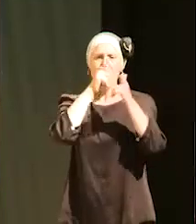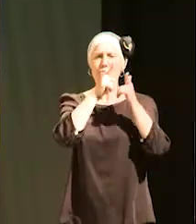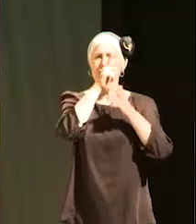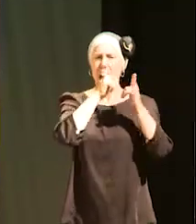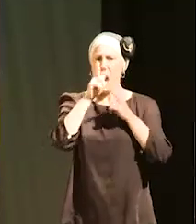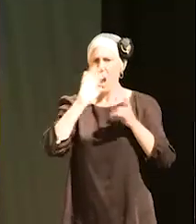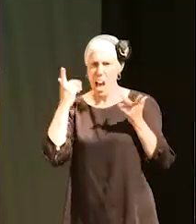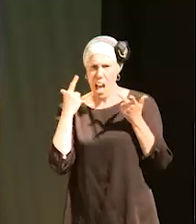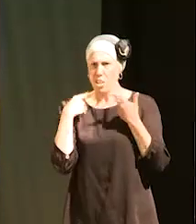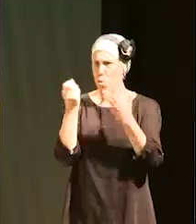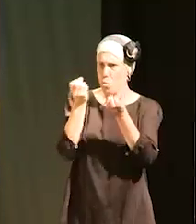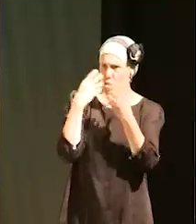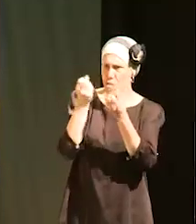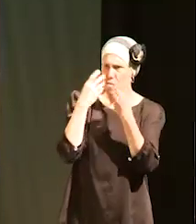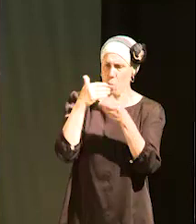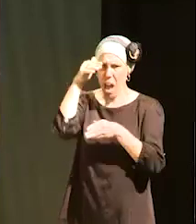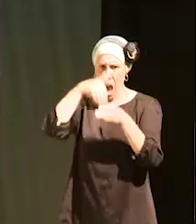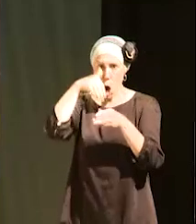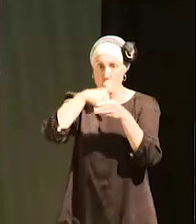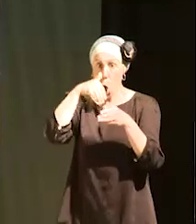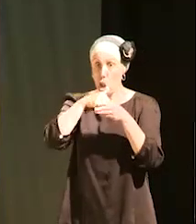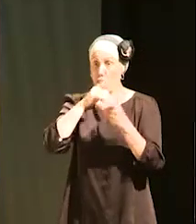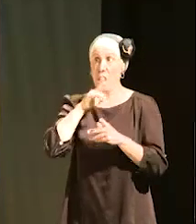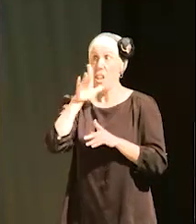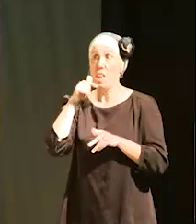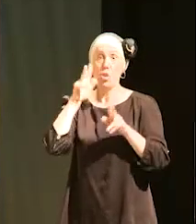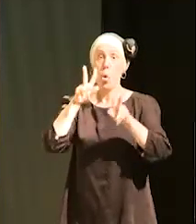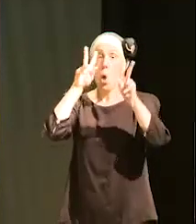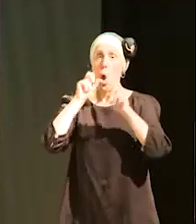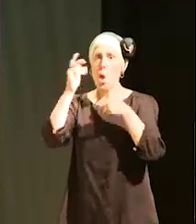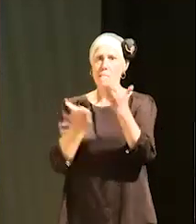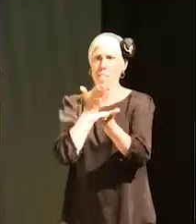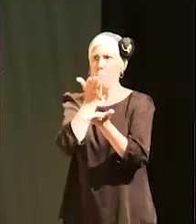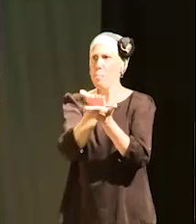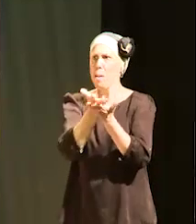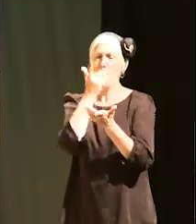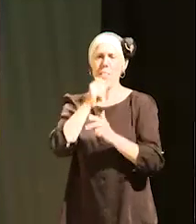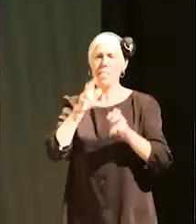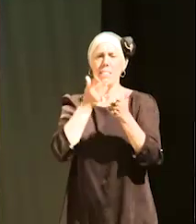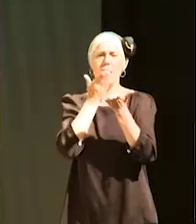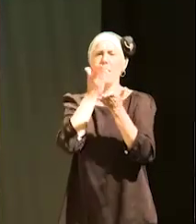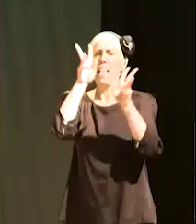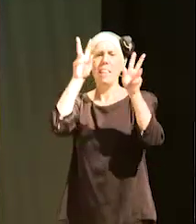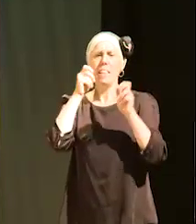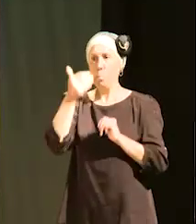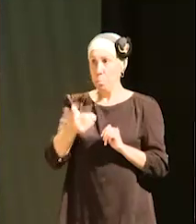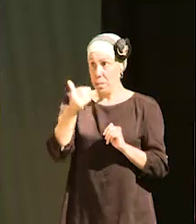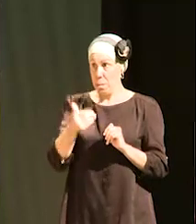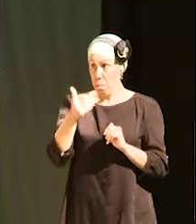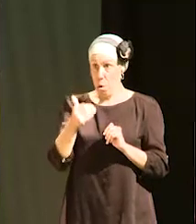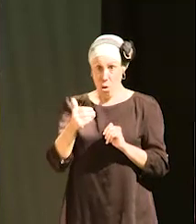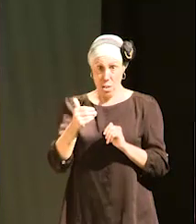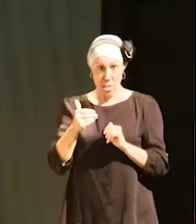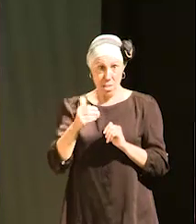contenido has puesto sobre la mesa claves que conforman estas rutas de las que queremos hablar para hacer